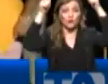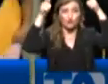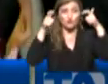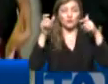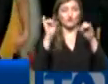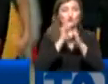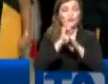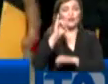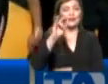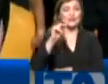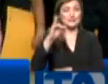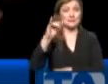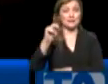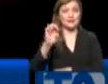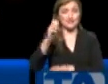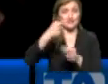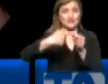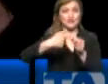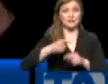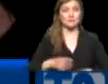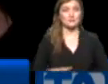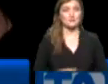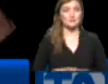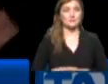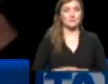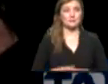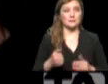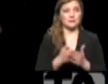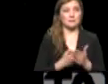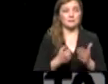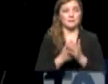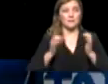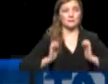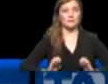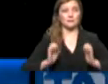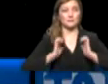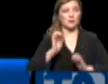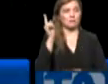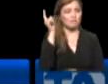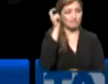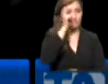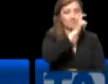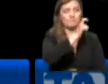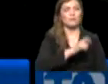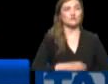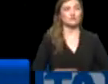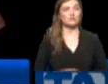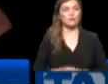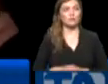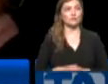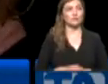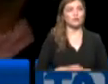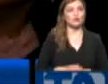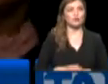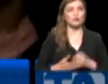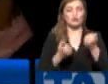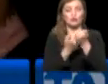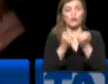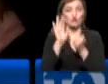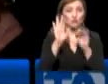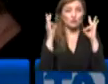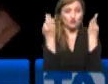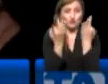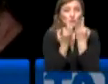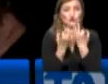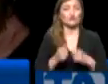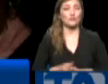del Instituto de Cine de Quito. Perseverancia, porque no le ha costado, no ha sido difícil, le ha costado mucho. También el apoyo de la familia ha